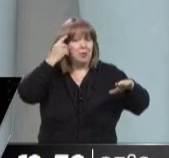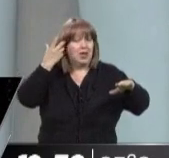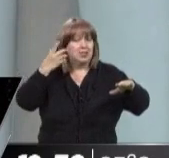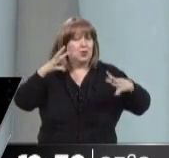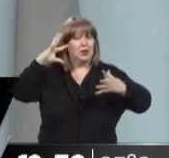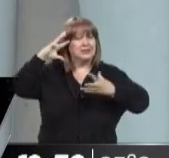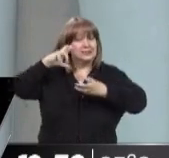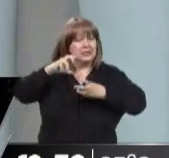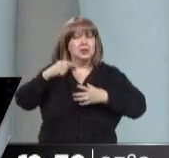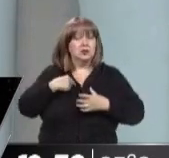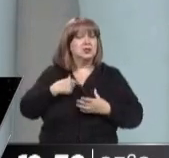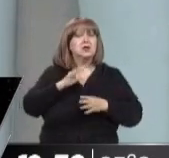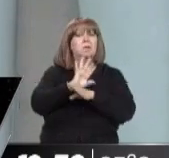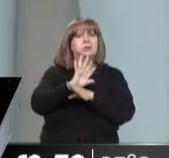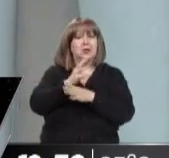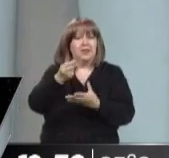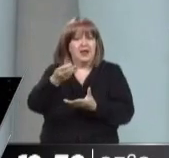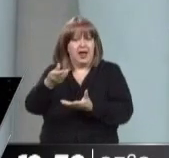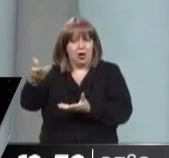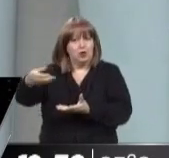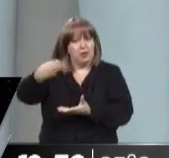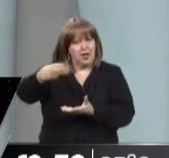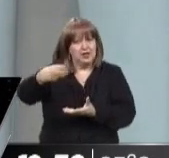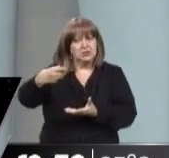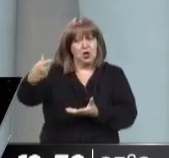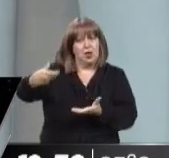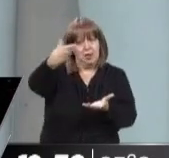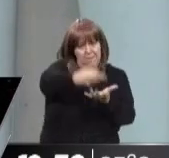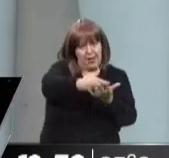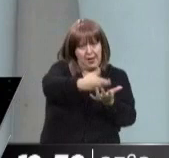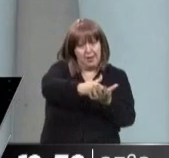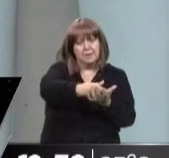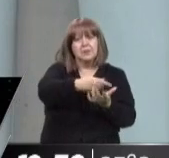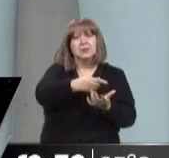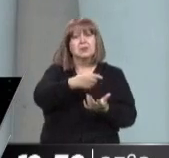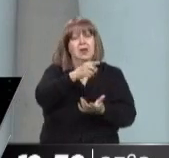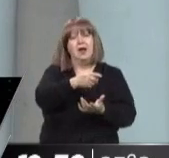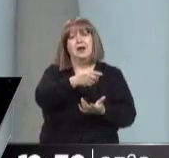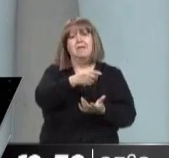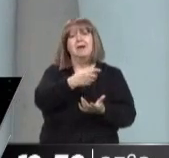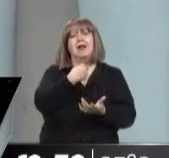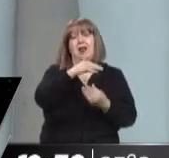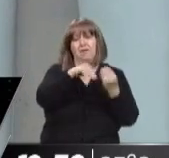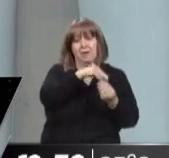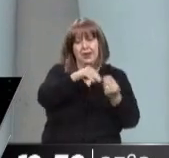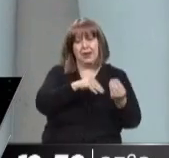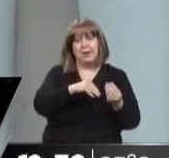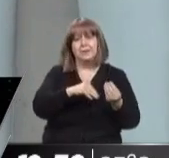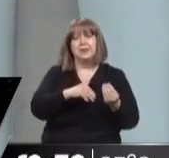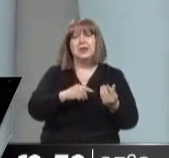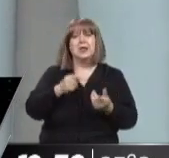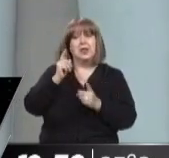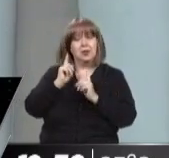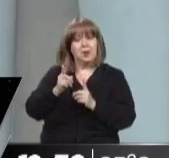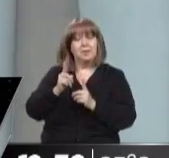que se indemnice a la familia por un lado se indemniza en realidad al menor y por otro lado también se le